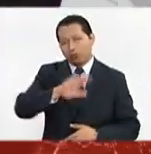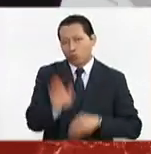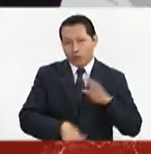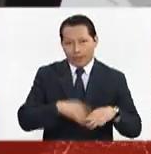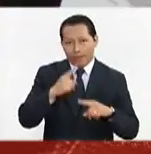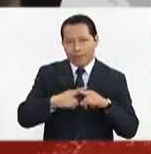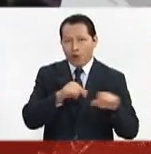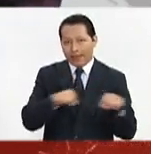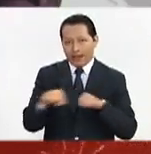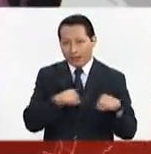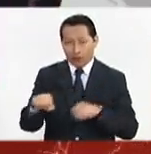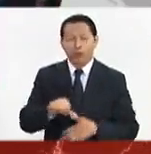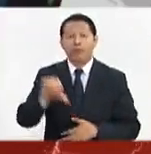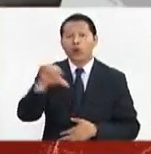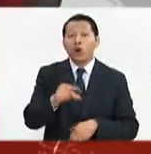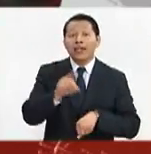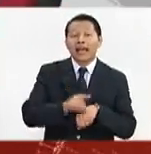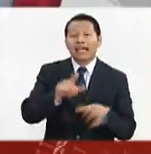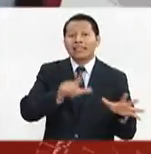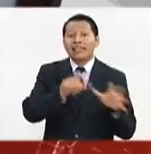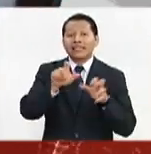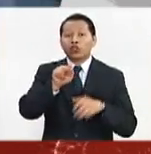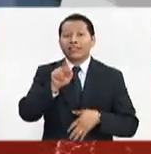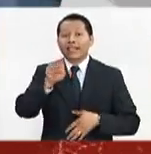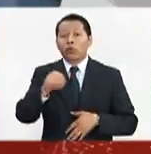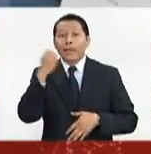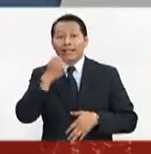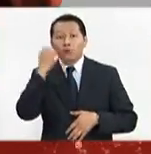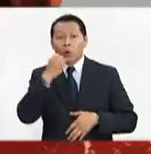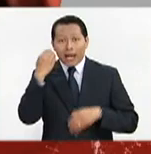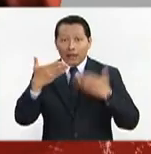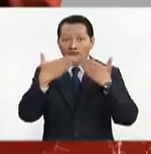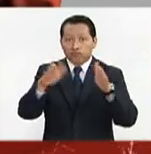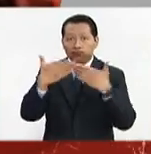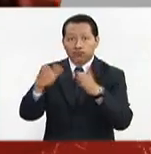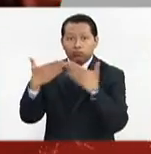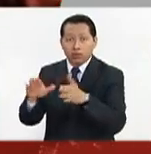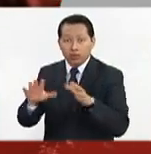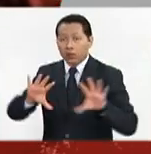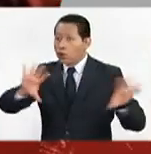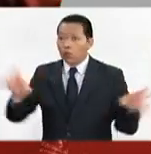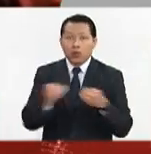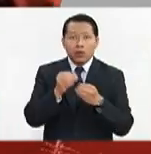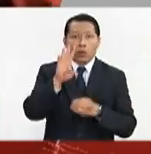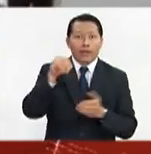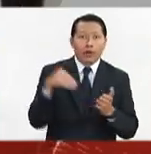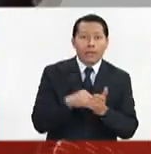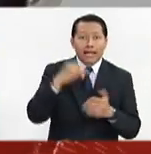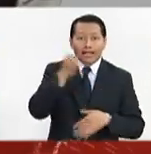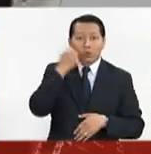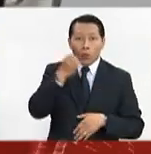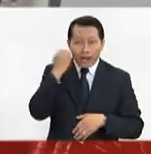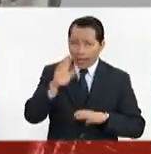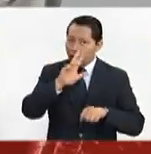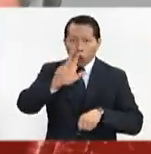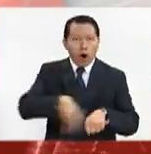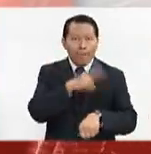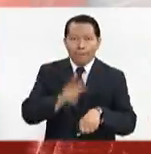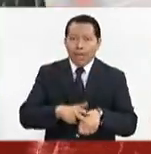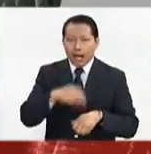Hoy regresan a clase 789 escuelas. Ya serán más de 4.000 planteles que operan con